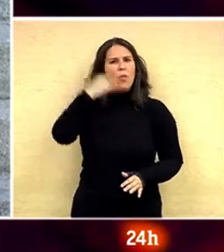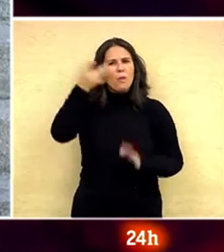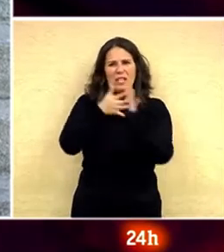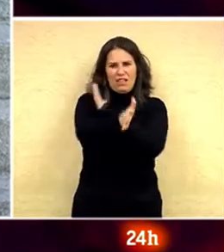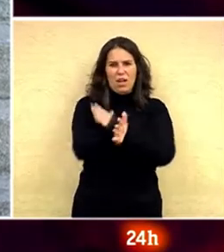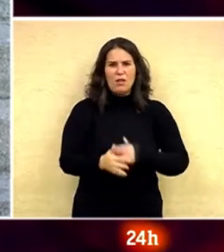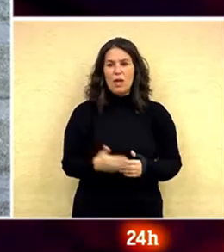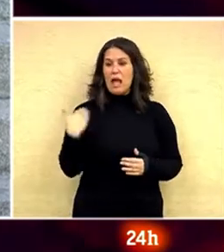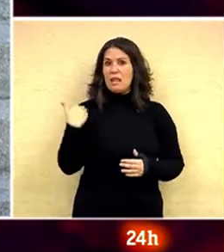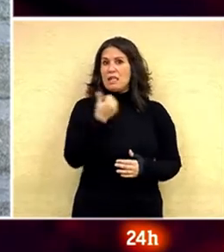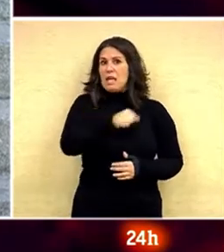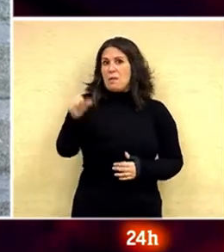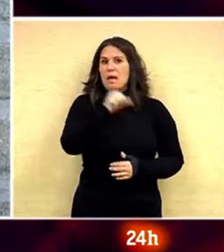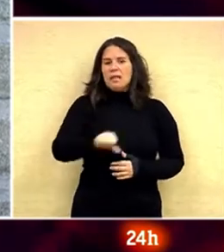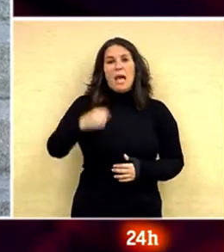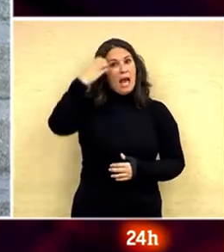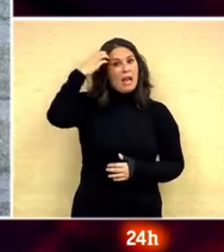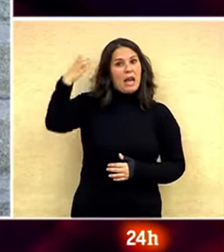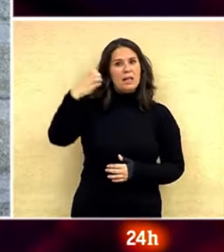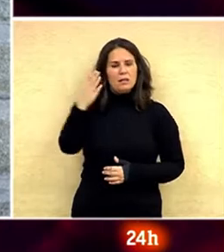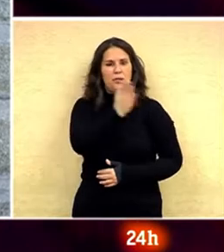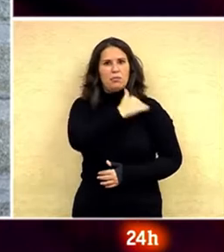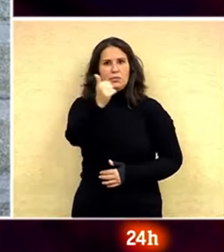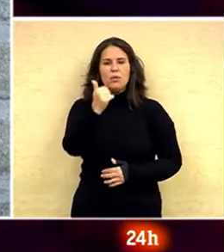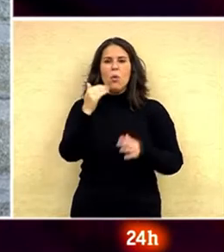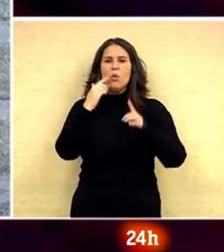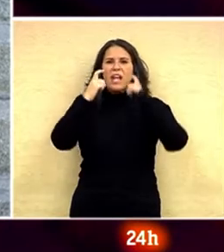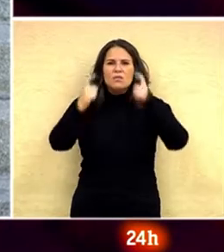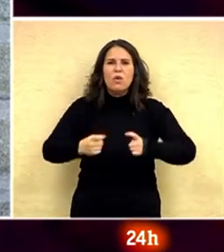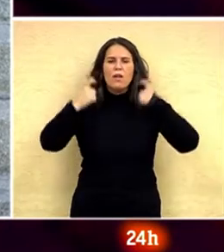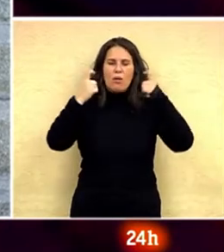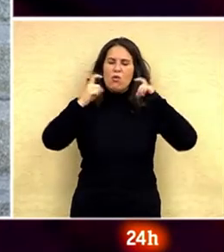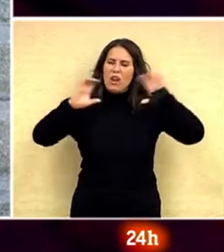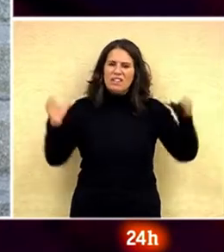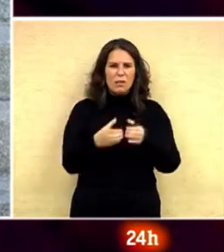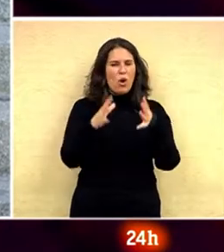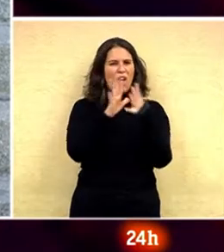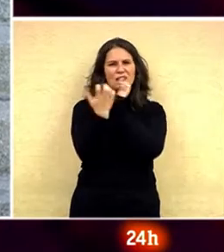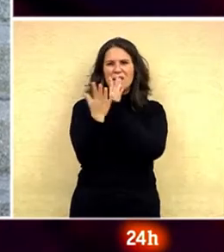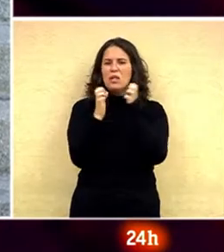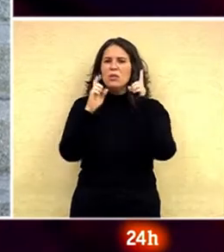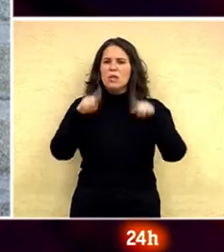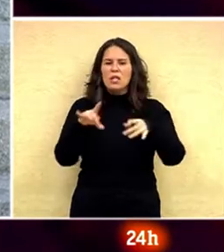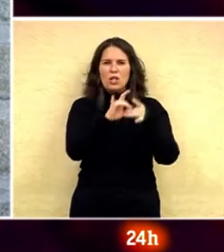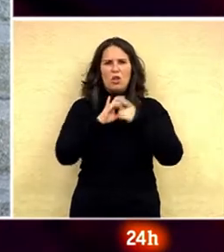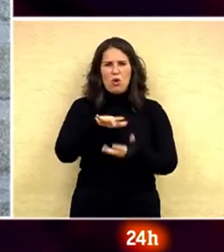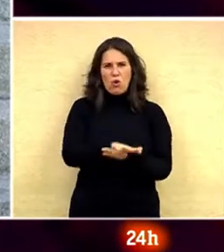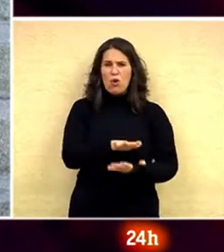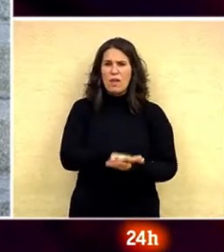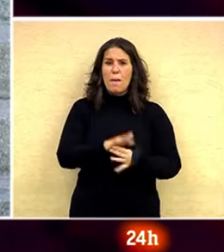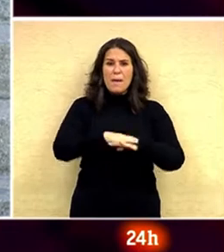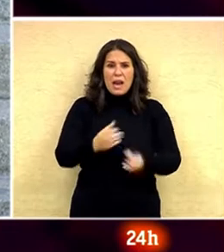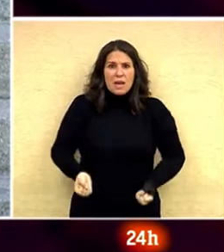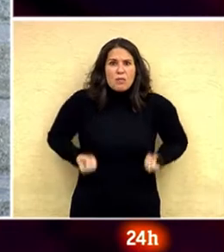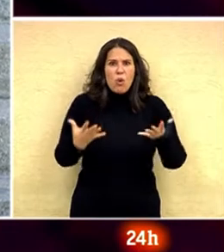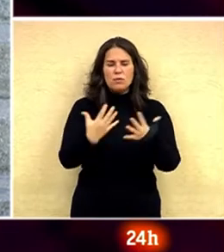pocas semanas, Su Majestad el Rey nos convocó a un gran esfuerzo colectivo de entendimiento y concordia, y a que